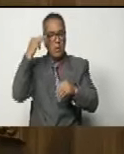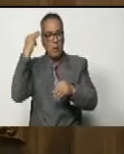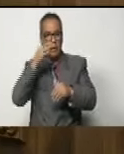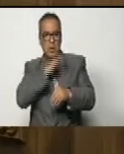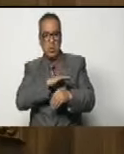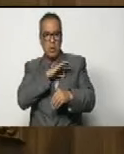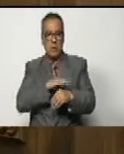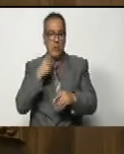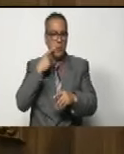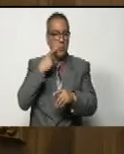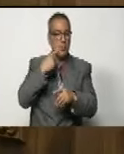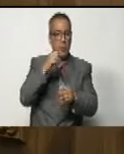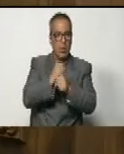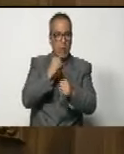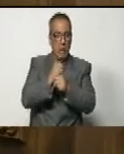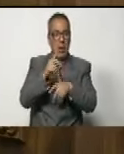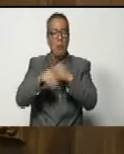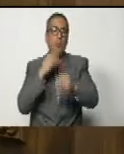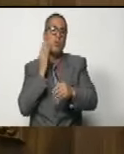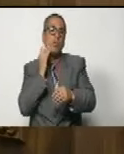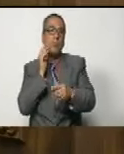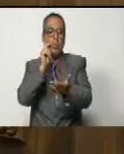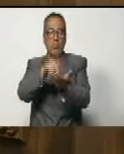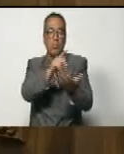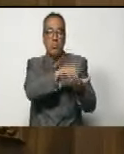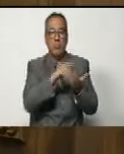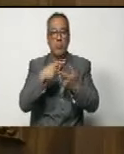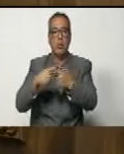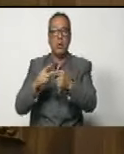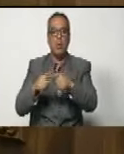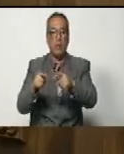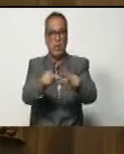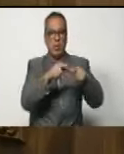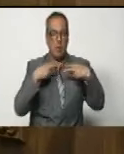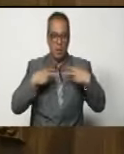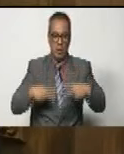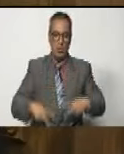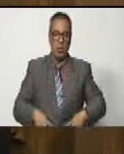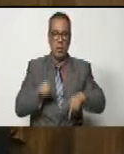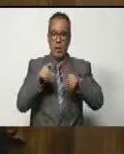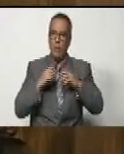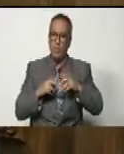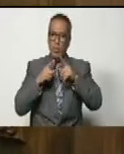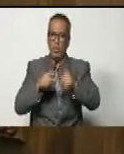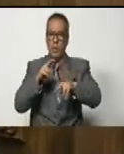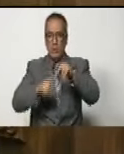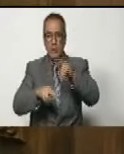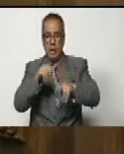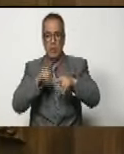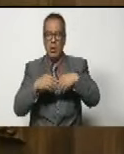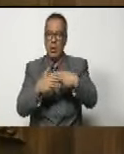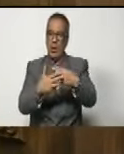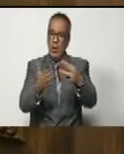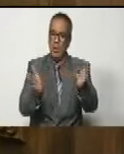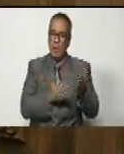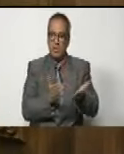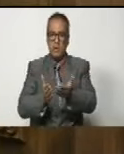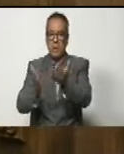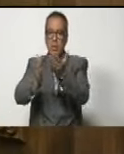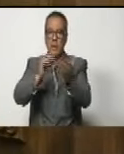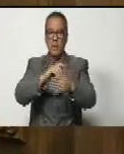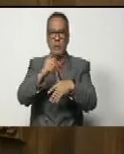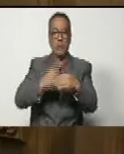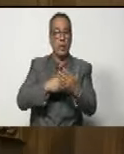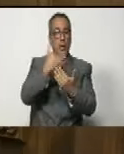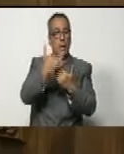social y vocacional y la inclusión y participación plena en todos los aspectos de la vida. A tal fin, creará y ampliará servicios y programas generales